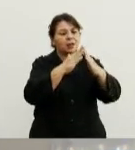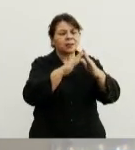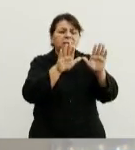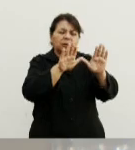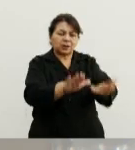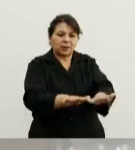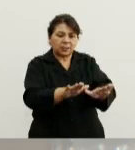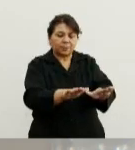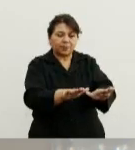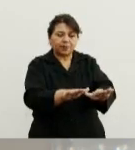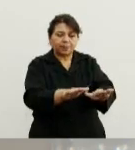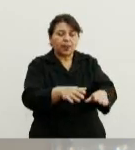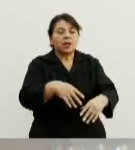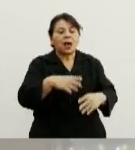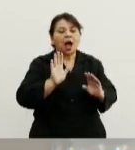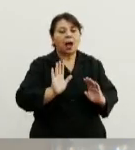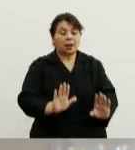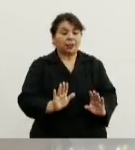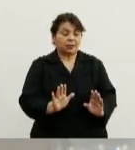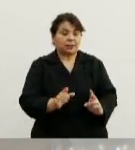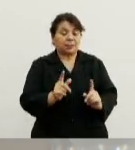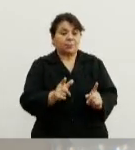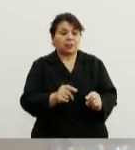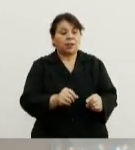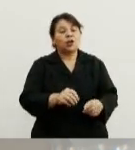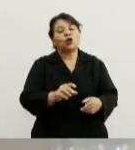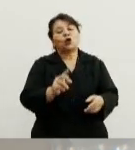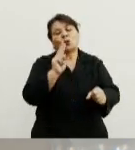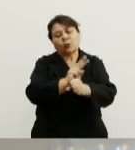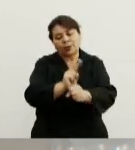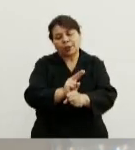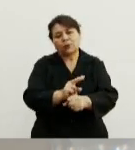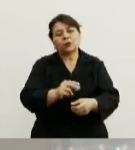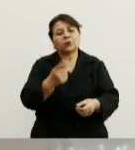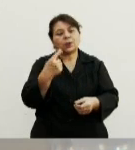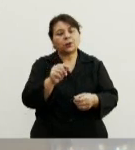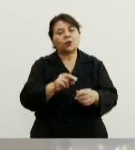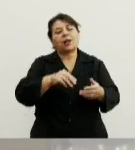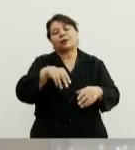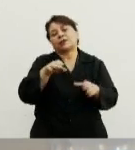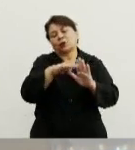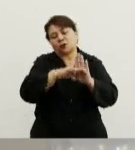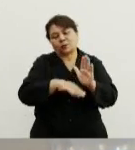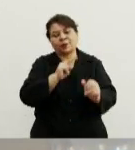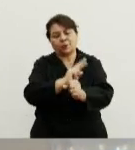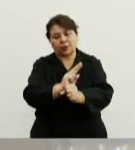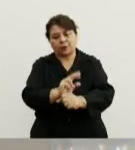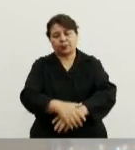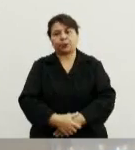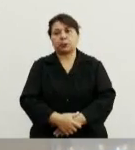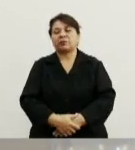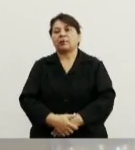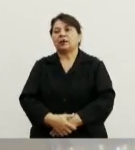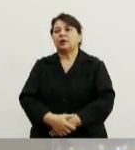indudablemente esté realice los cuidados y tengan las medidas preventivas adecuadas muy bien doctora oscar